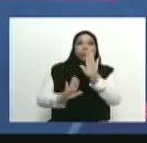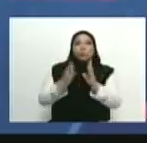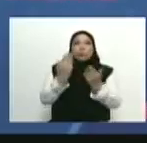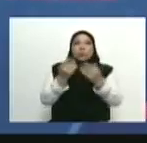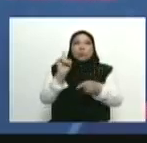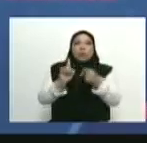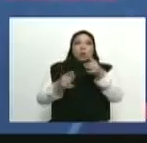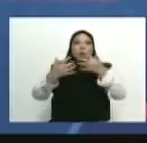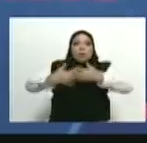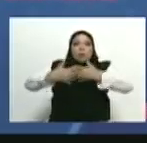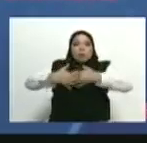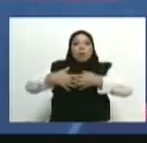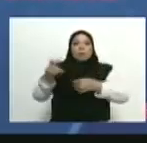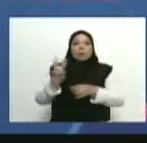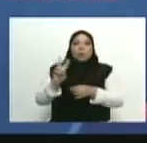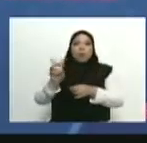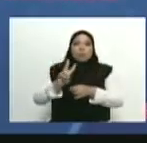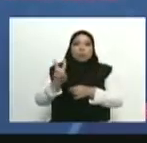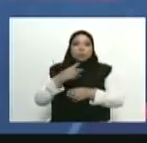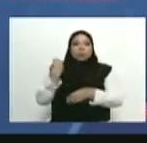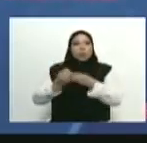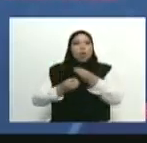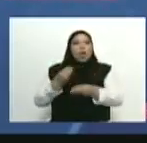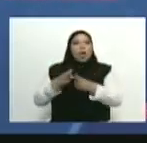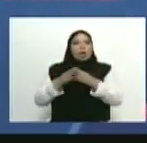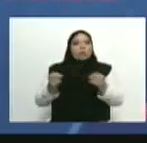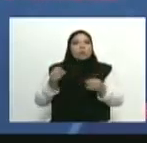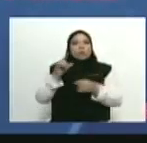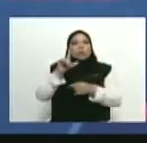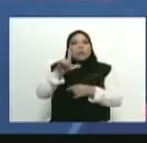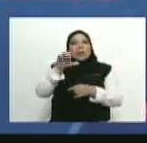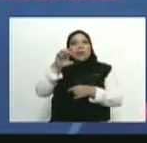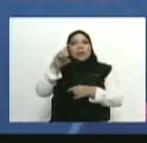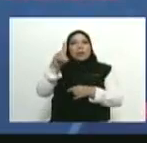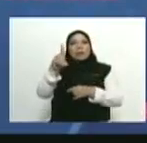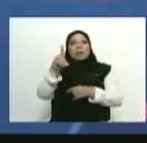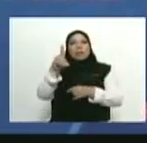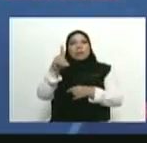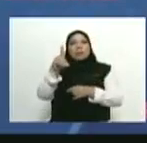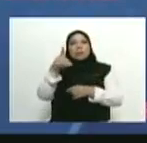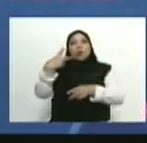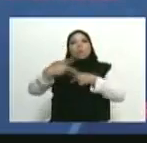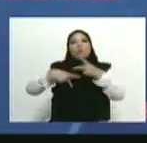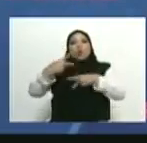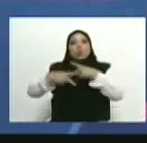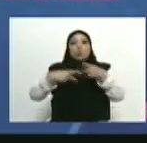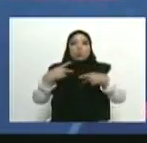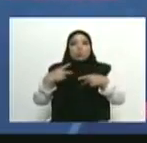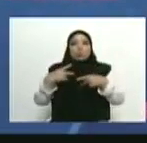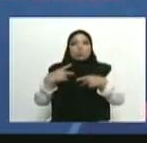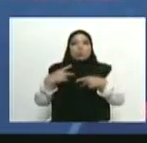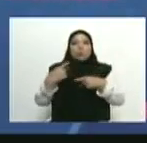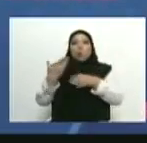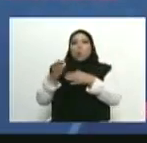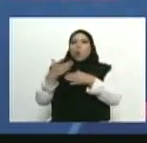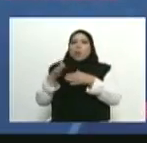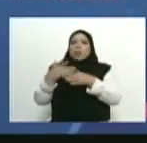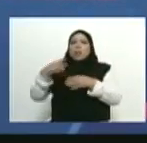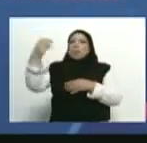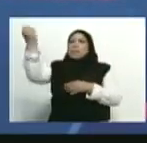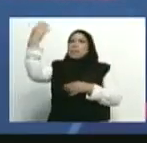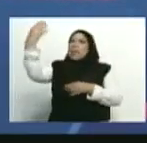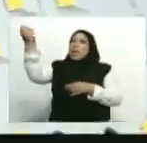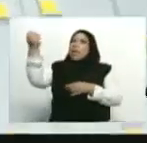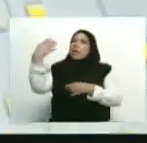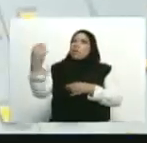alguna otra empresa acá en Venezuela. Desde inclusive el LED, que es la maquinita allí que se produce para cualquier cantidad después.